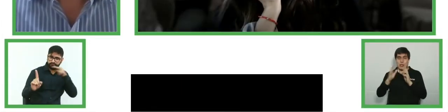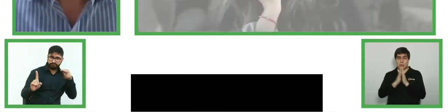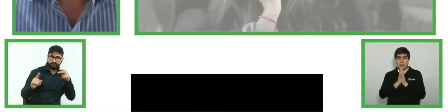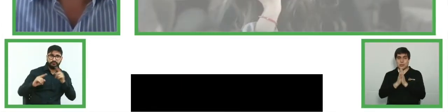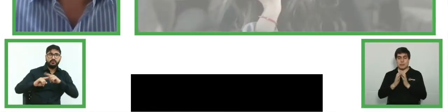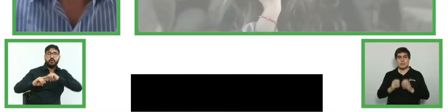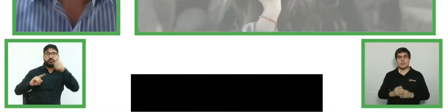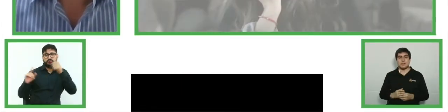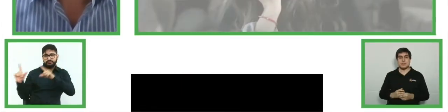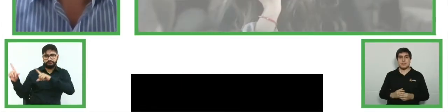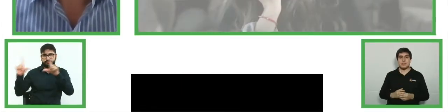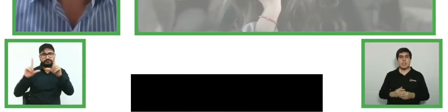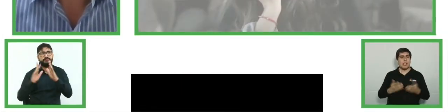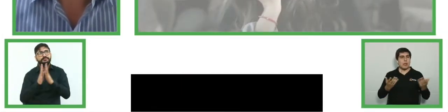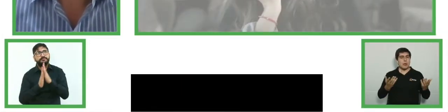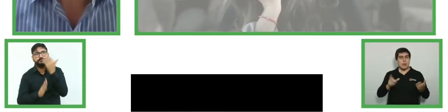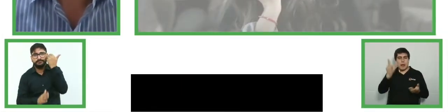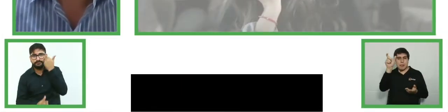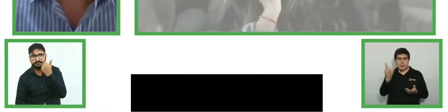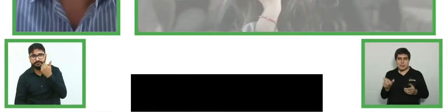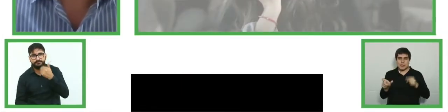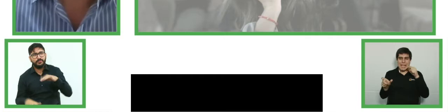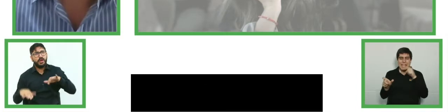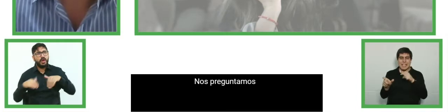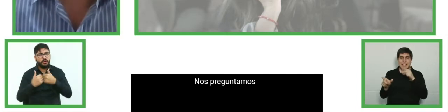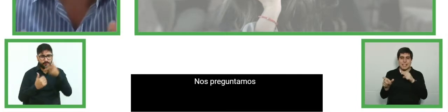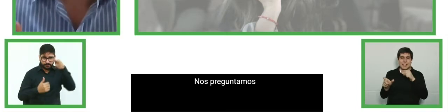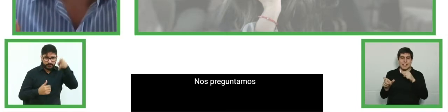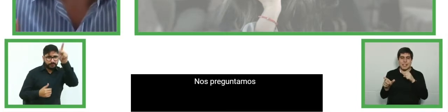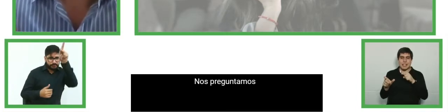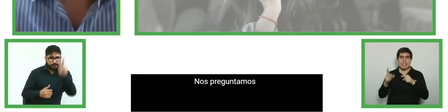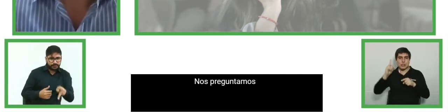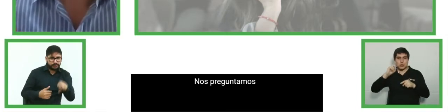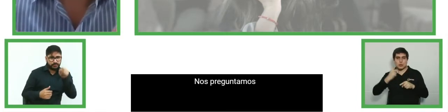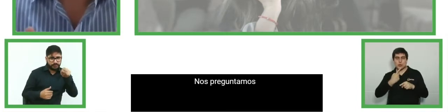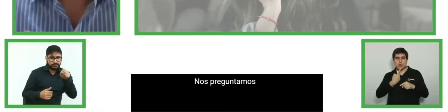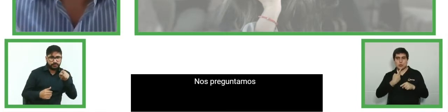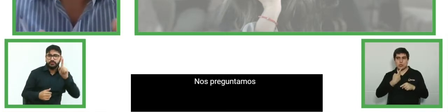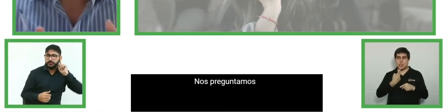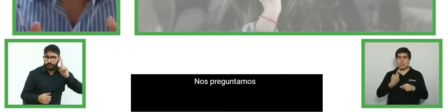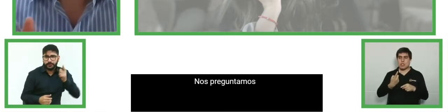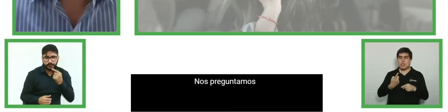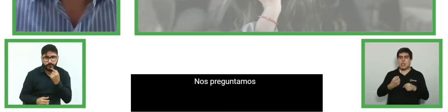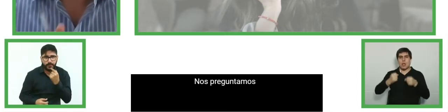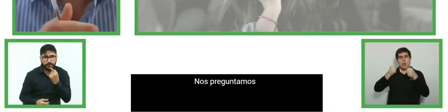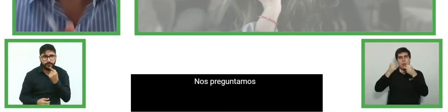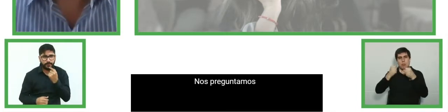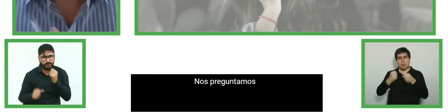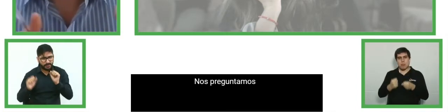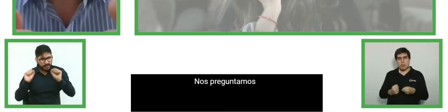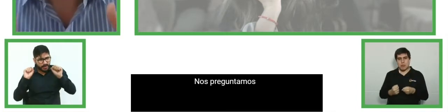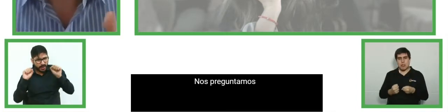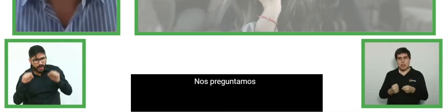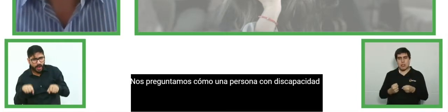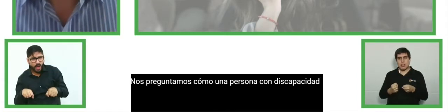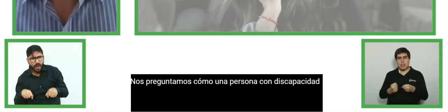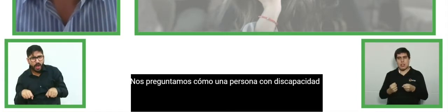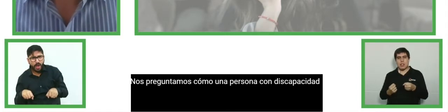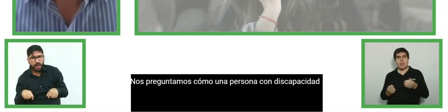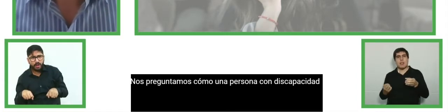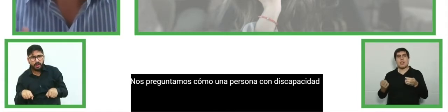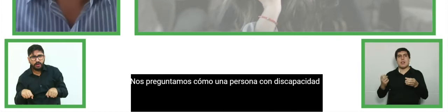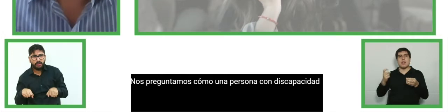bueno, ¿cómo una persona con discapacidad auditiva puede permanecer, o básicamente ingresar,